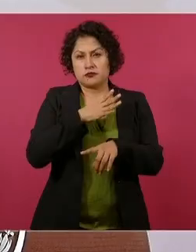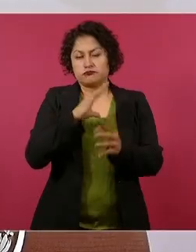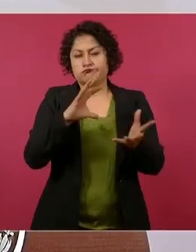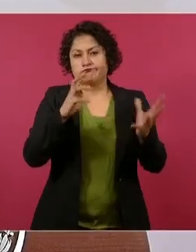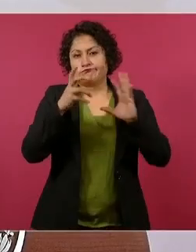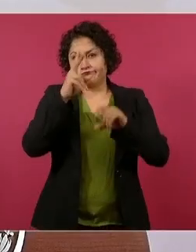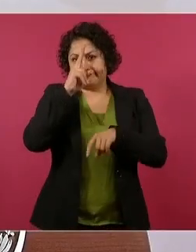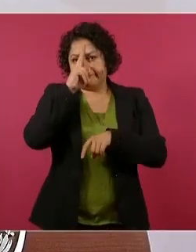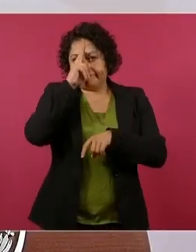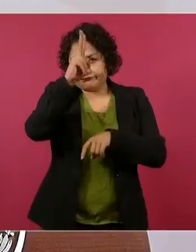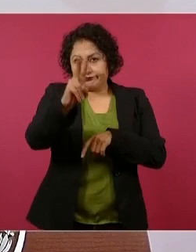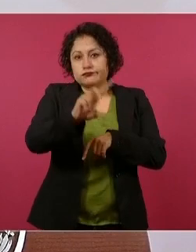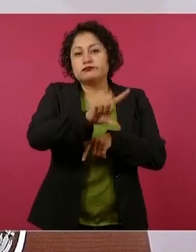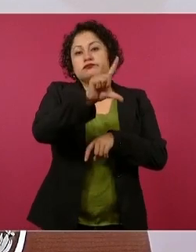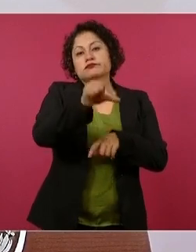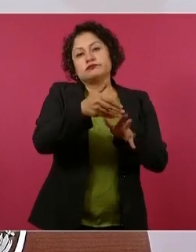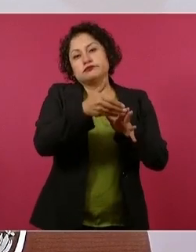Claudia.